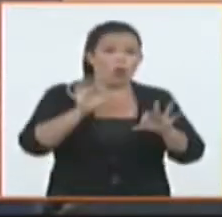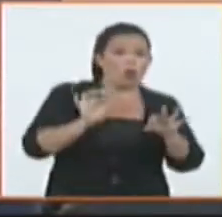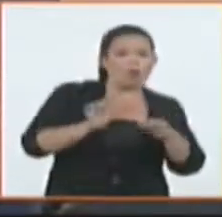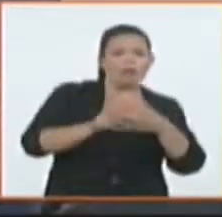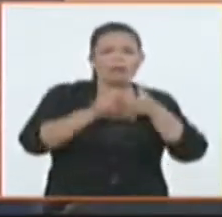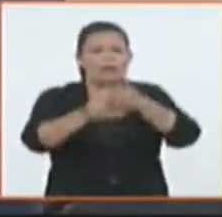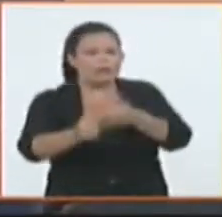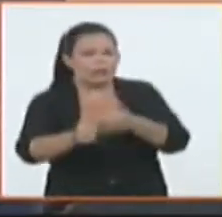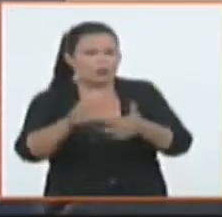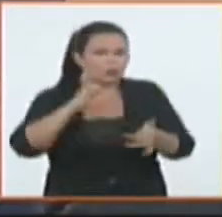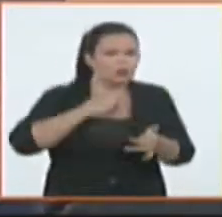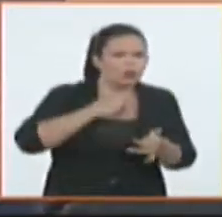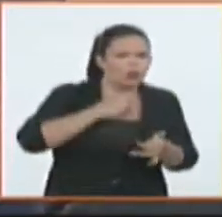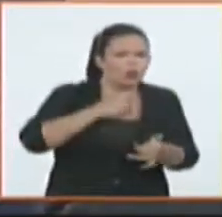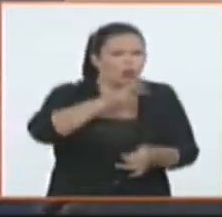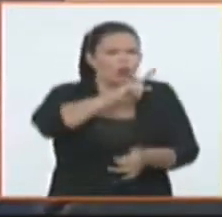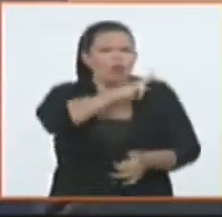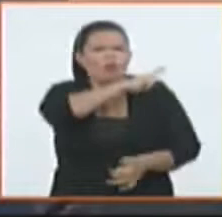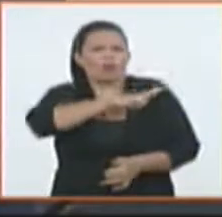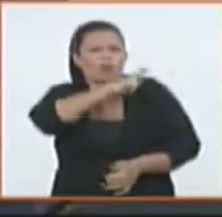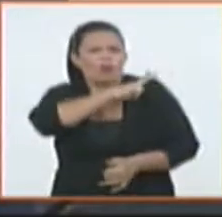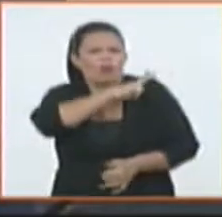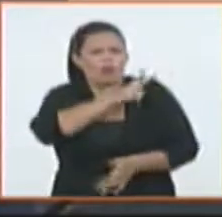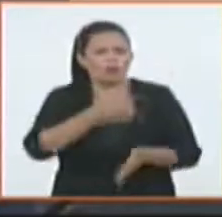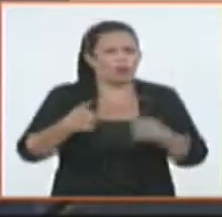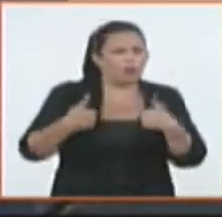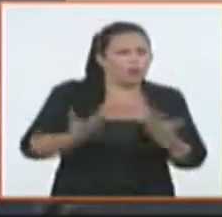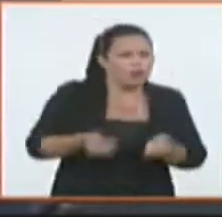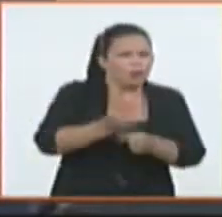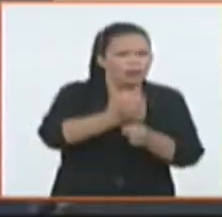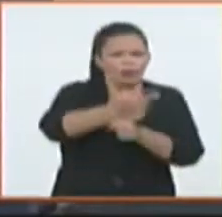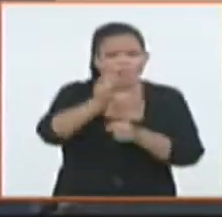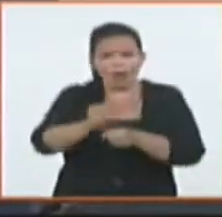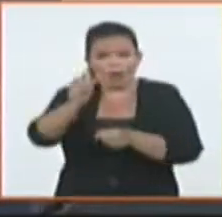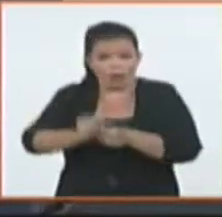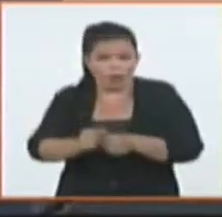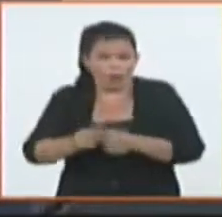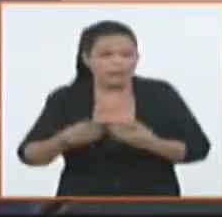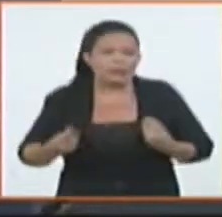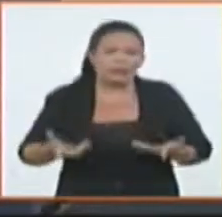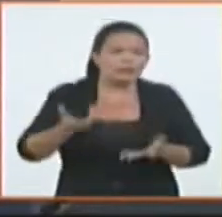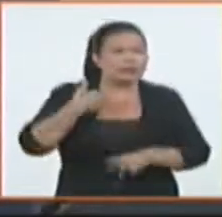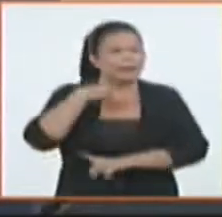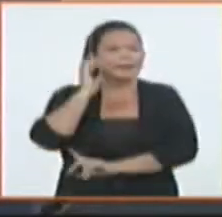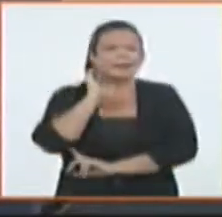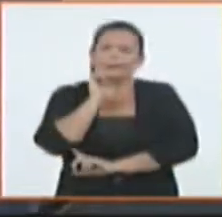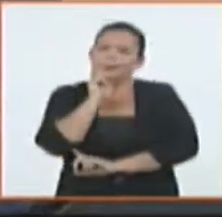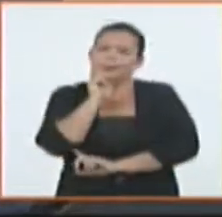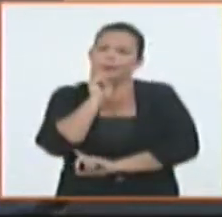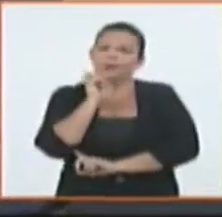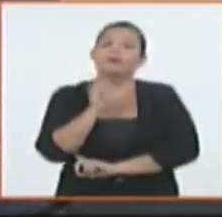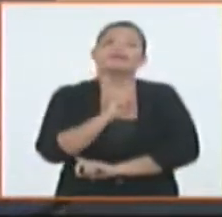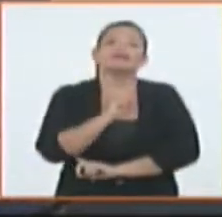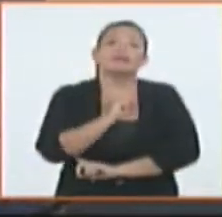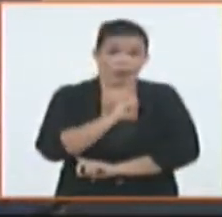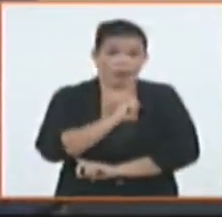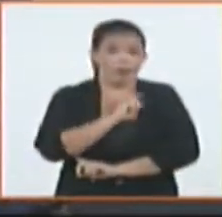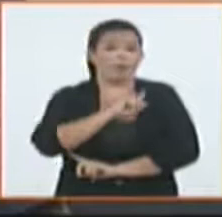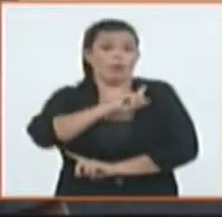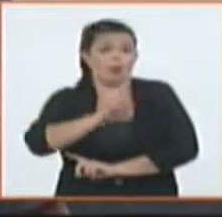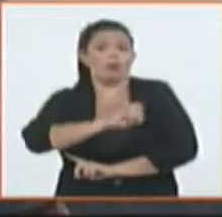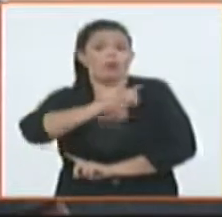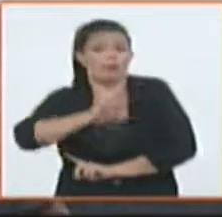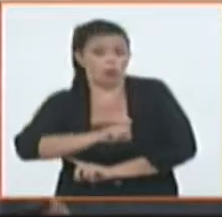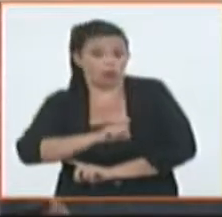como empleado, como trabajador, que al final hay que lograr que haya diferentes roles en esa participación. Y lo más difícil, cómo se